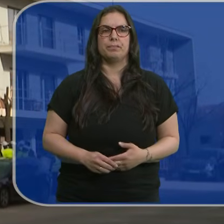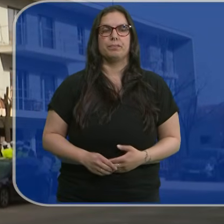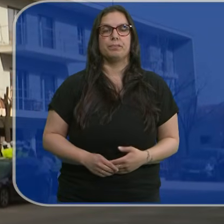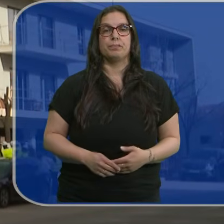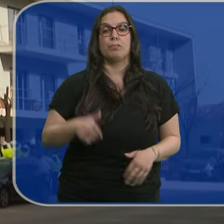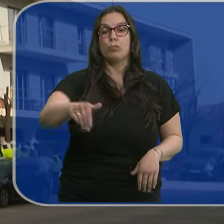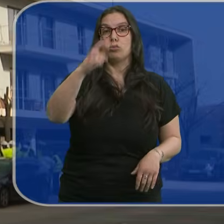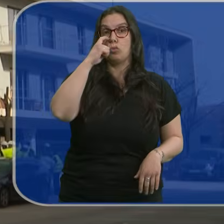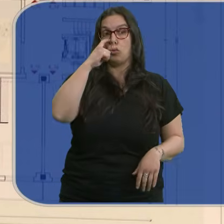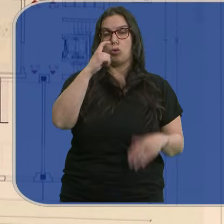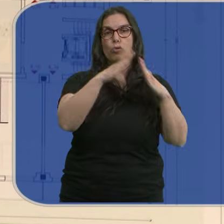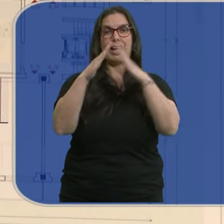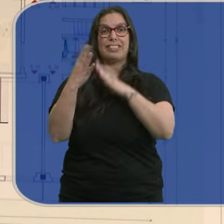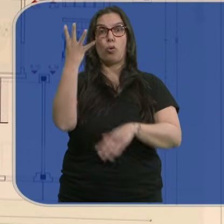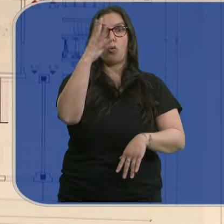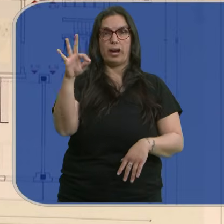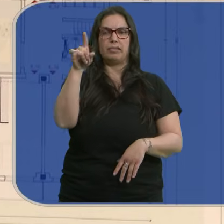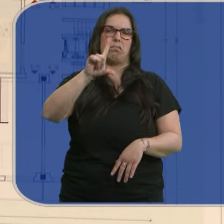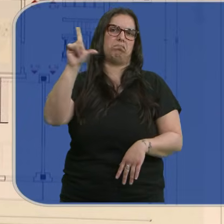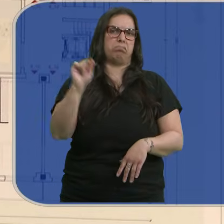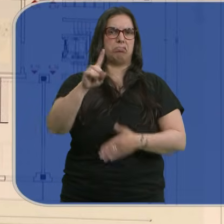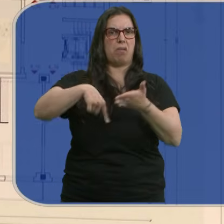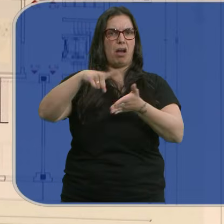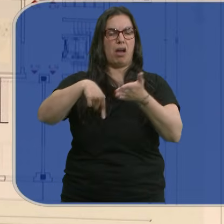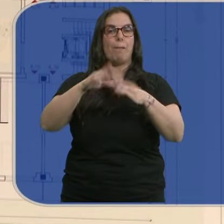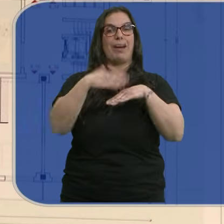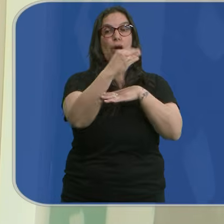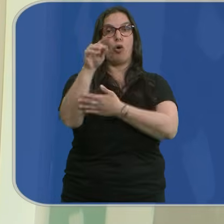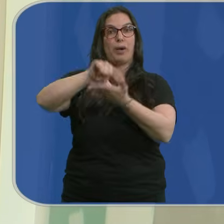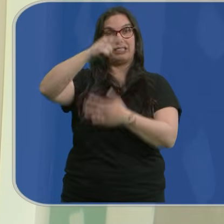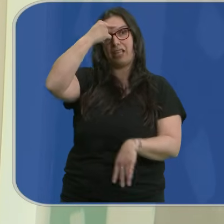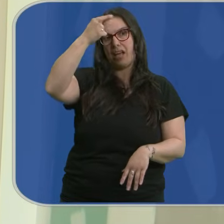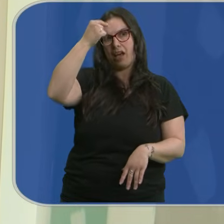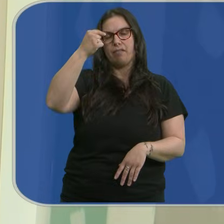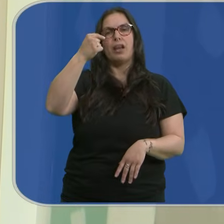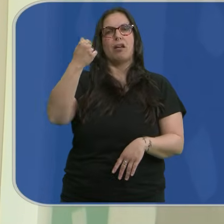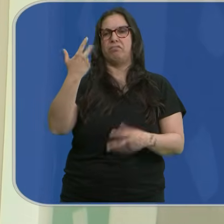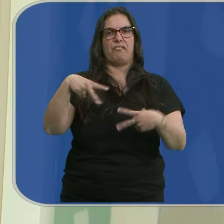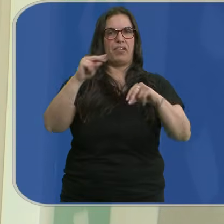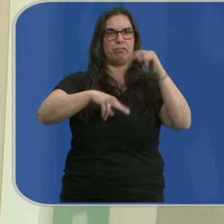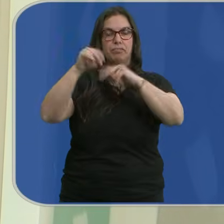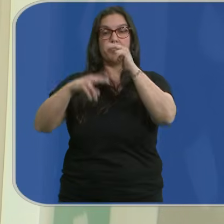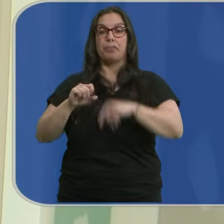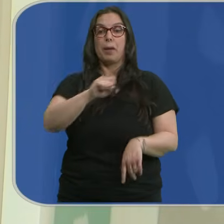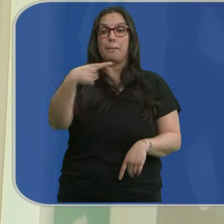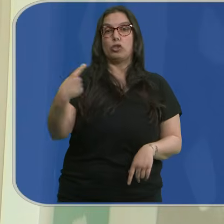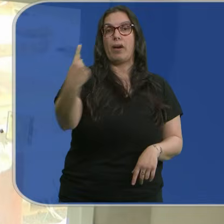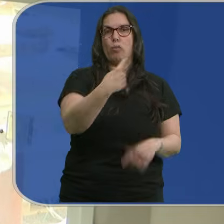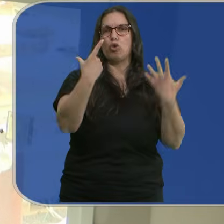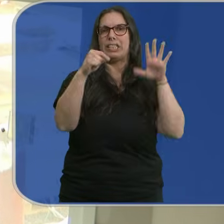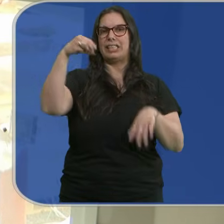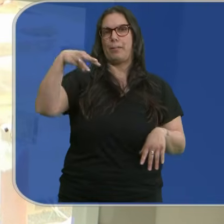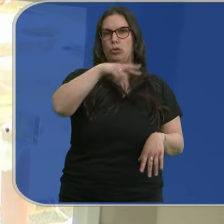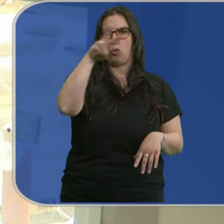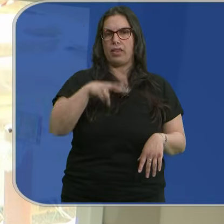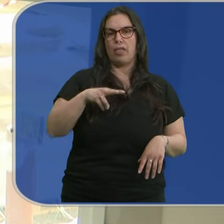En junio, esta promoción de 40 viviendas asequibles en alquiler para jóvenes de la capital abulense estarán finalizadas. Cada piso tendrá unos 60 metros